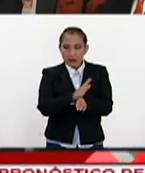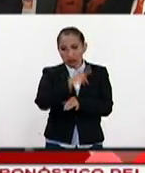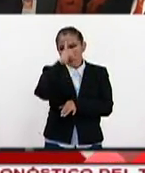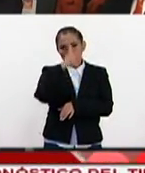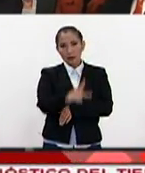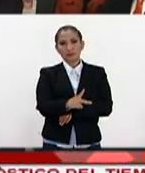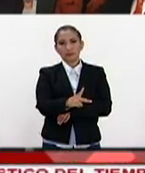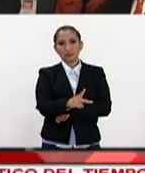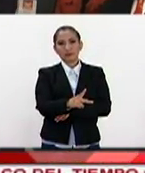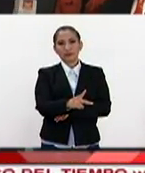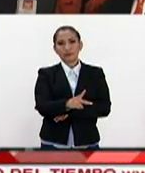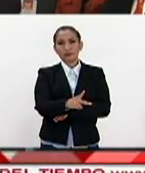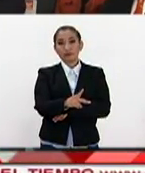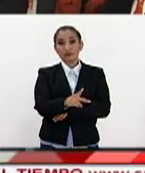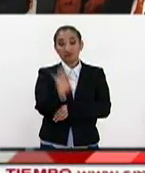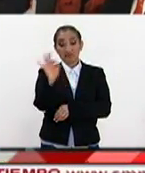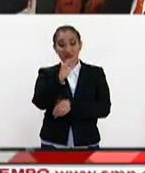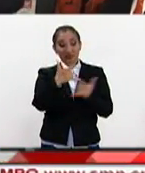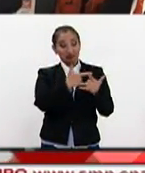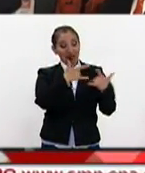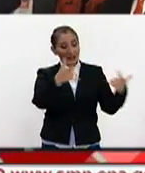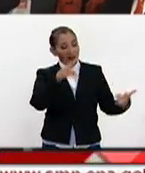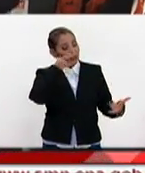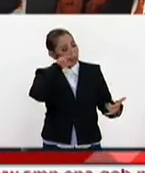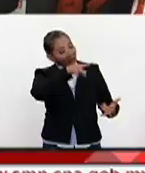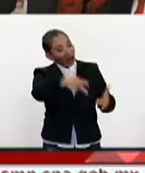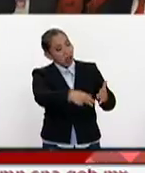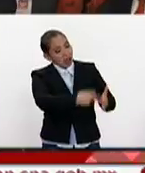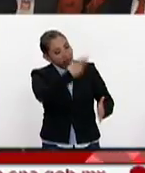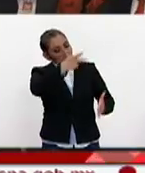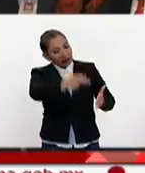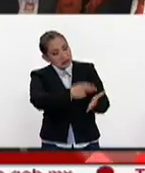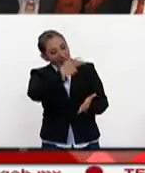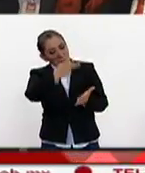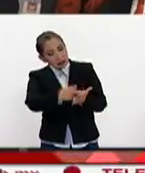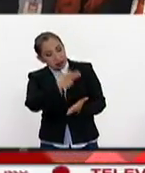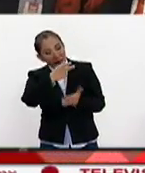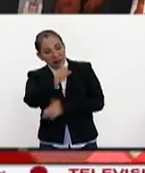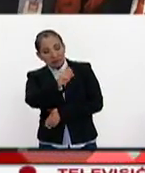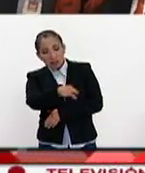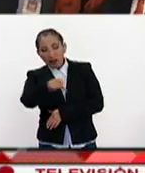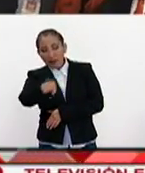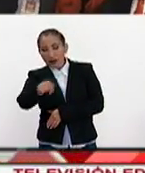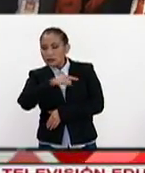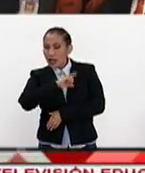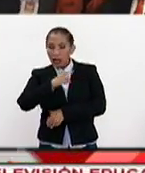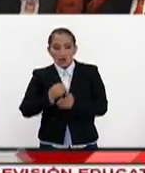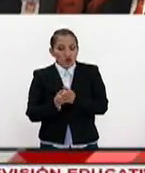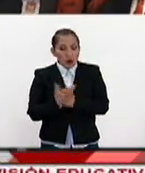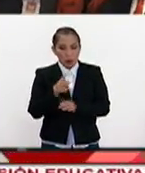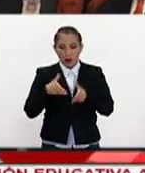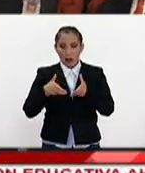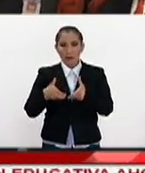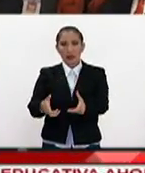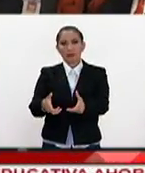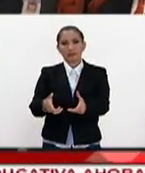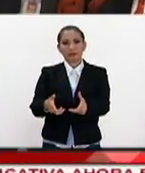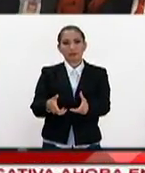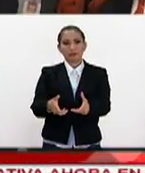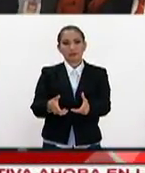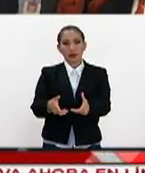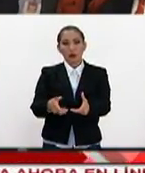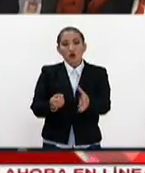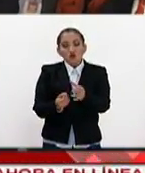México. Si la historia es un incesante volver a empezar, es hora de marcar un nuevo rumbo.